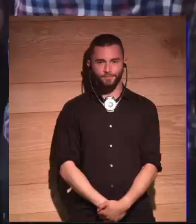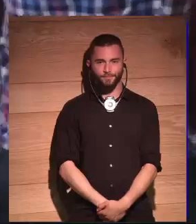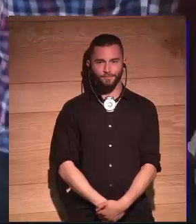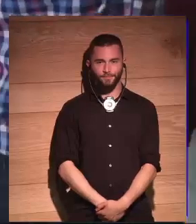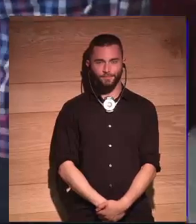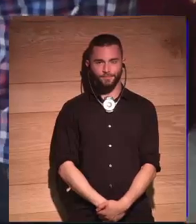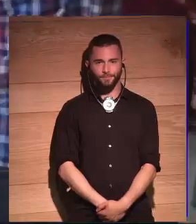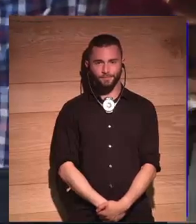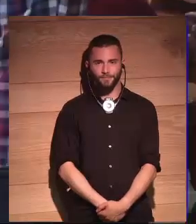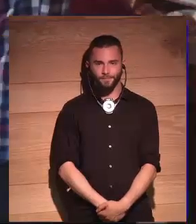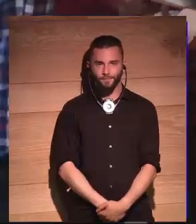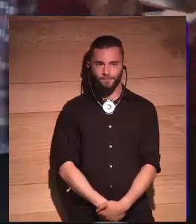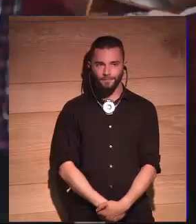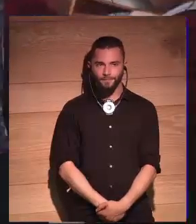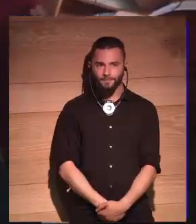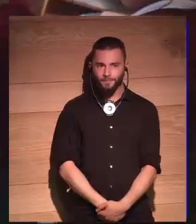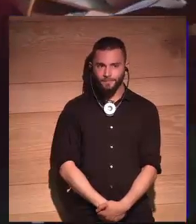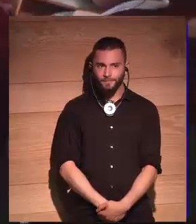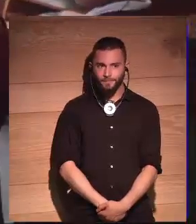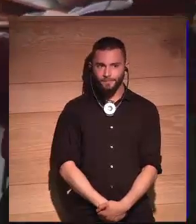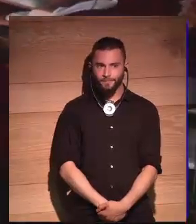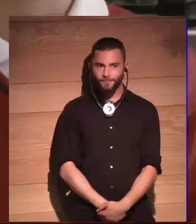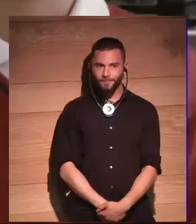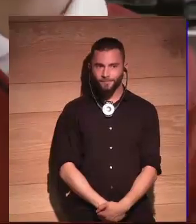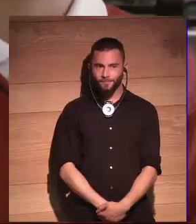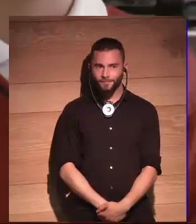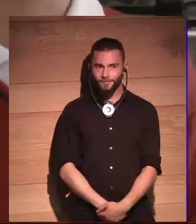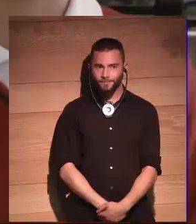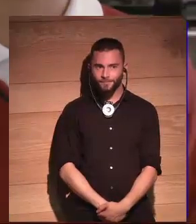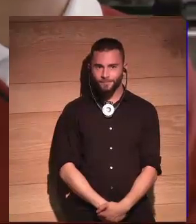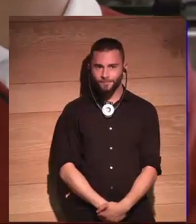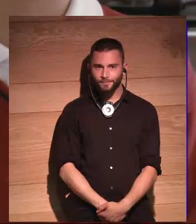La experiencia ha sido muy buena y